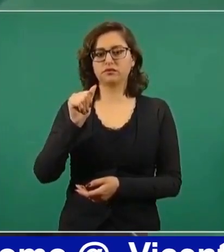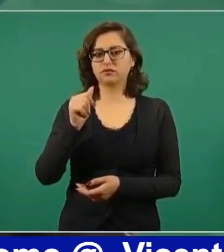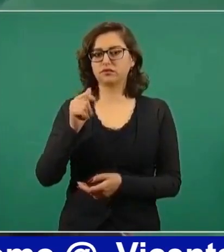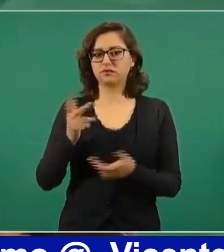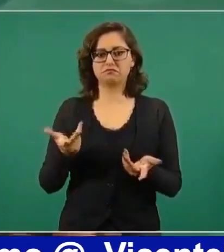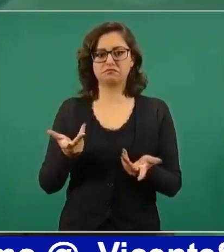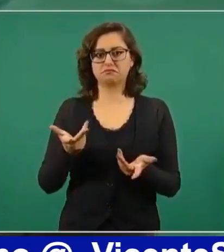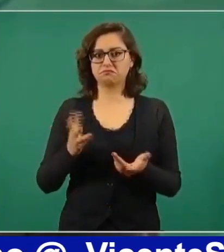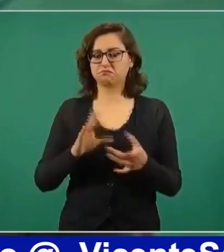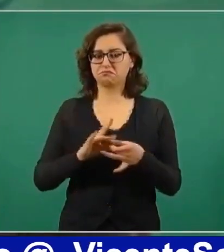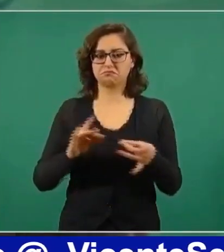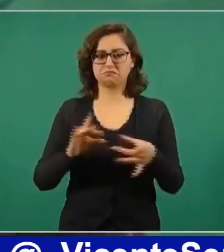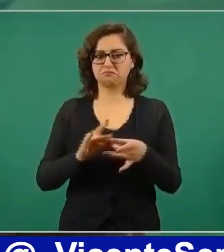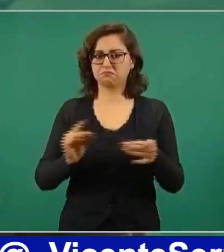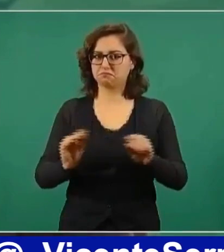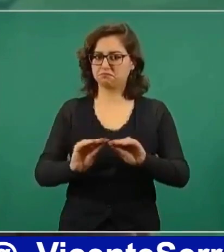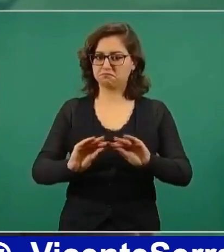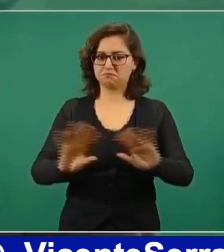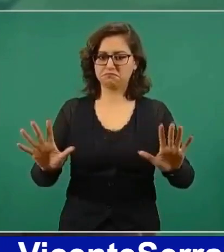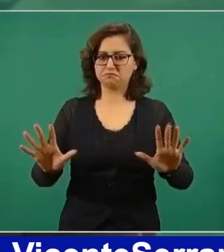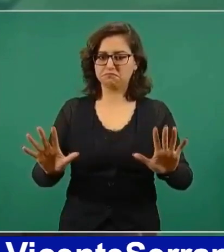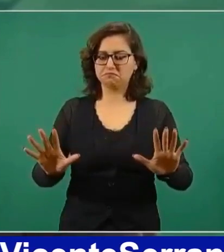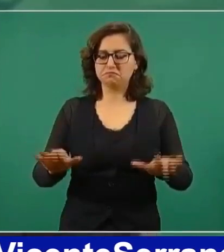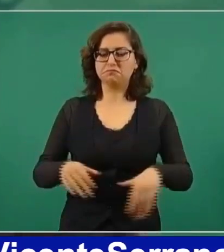Así de claro.